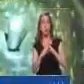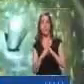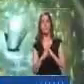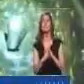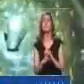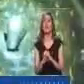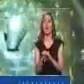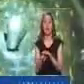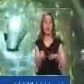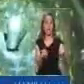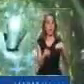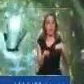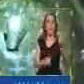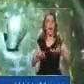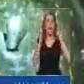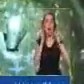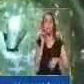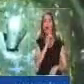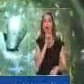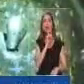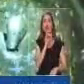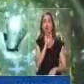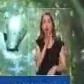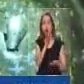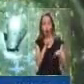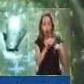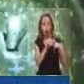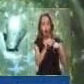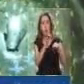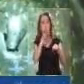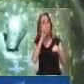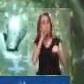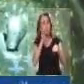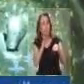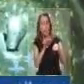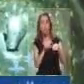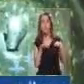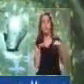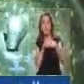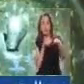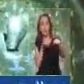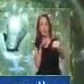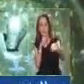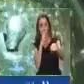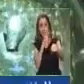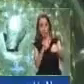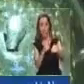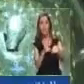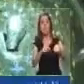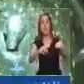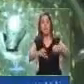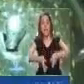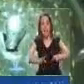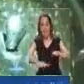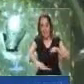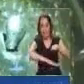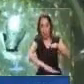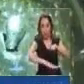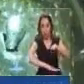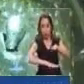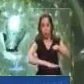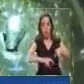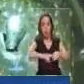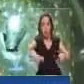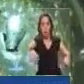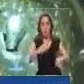costado izquierdo venía una camioneta roja, color más granate en realidad, y me llegó la imagen de ver cuando pisa el palo.